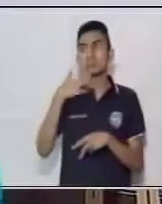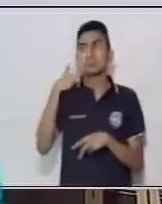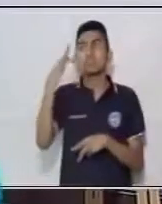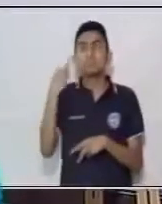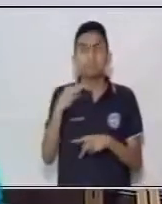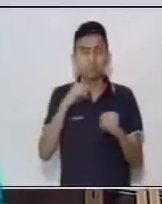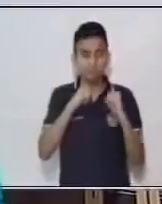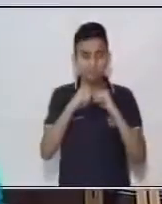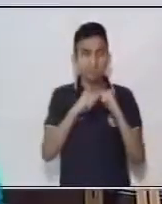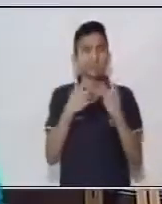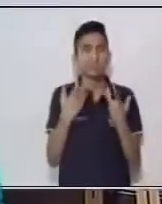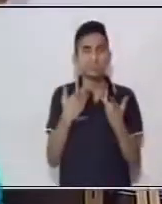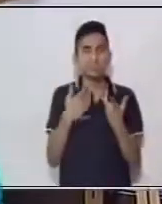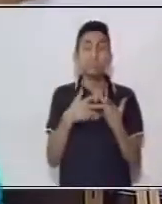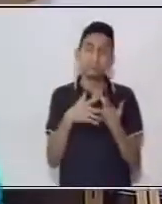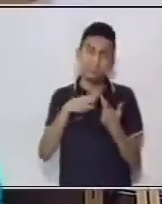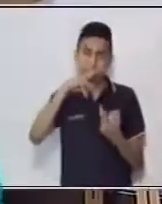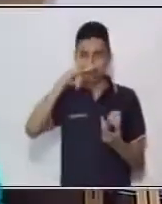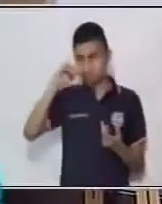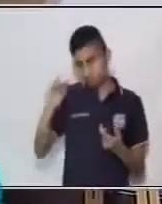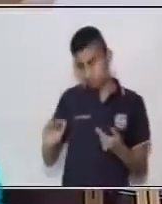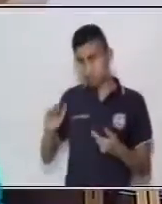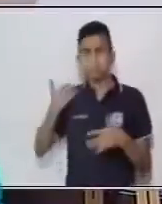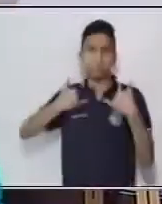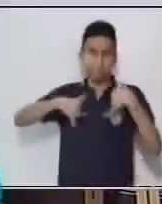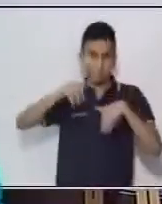acción? El niño juega.